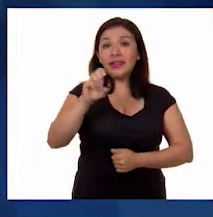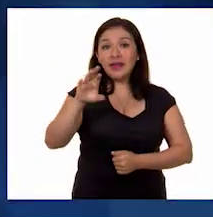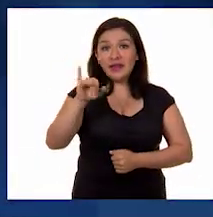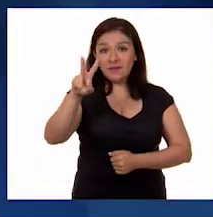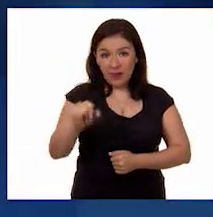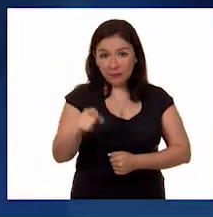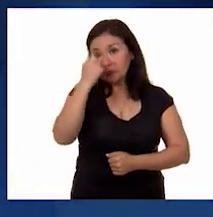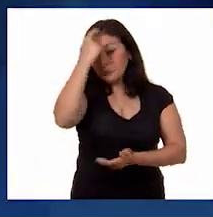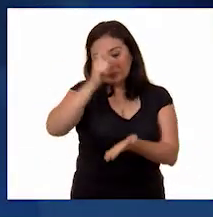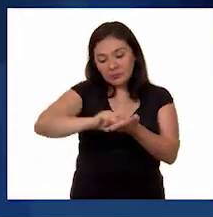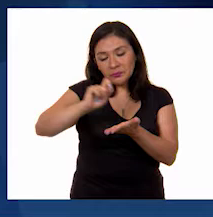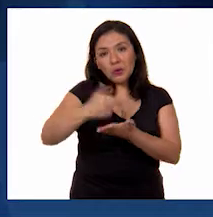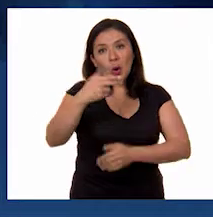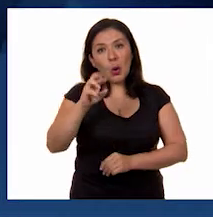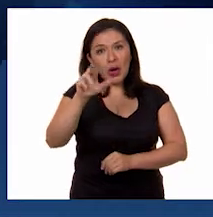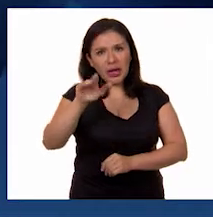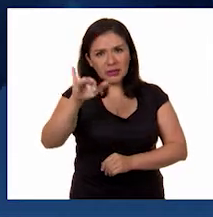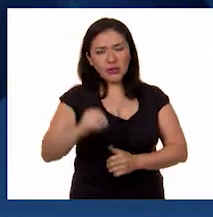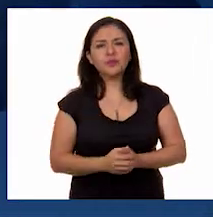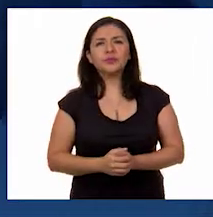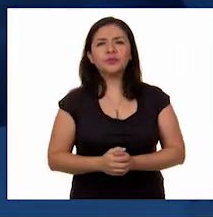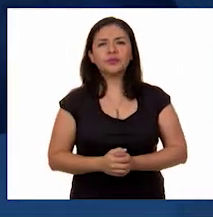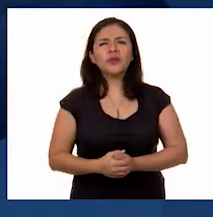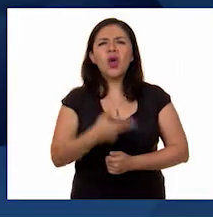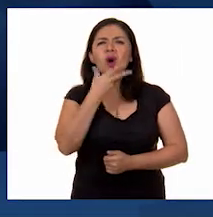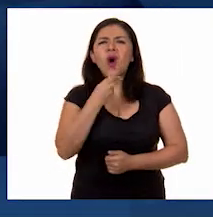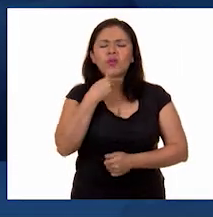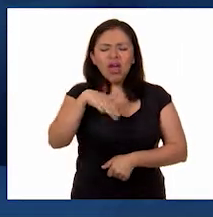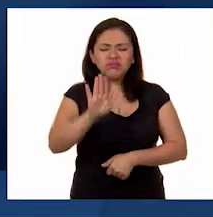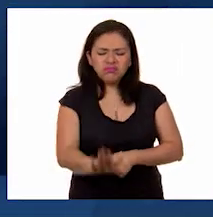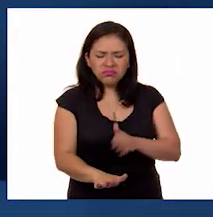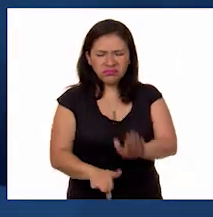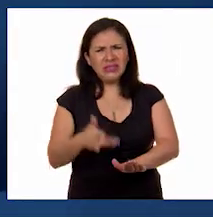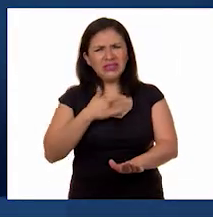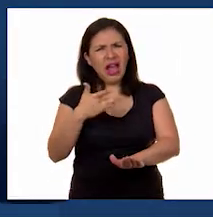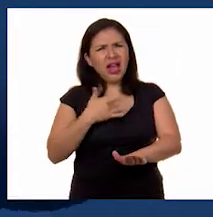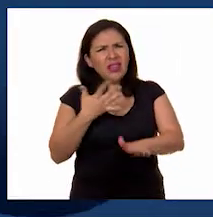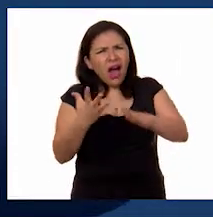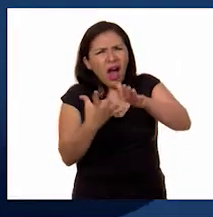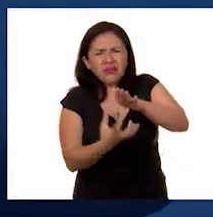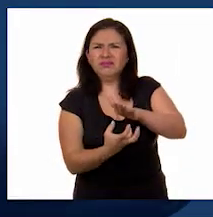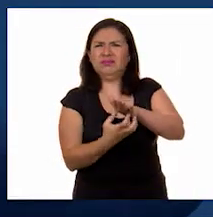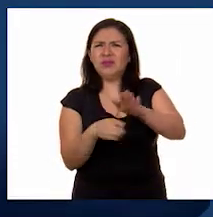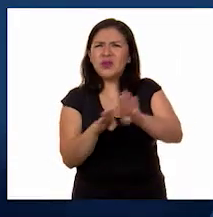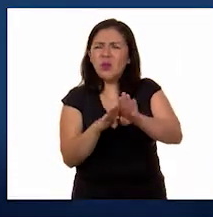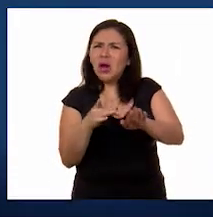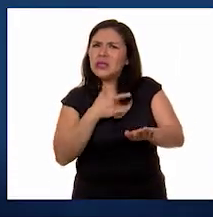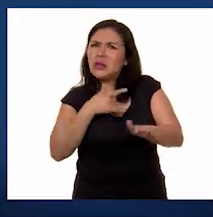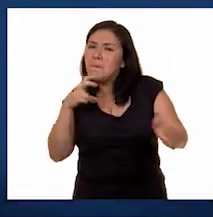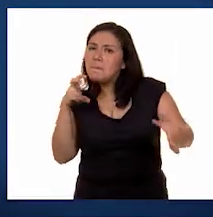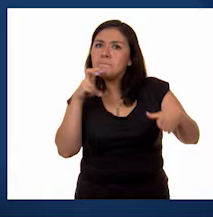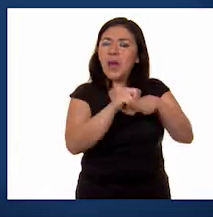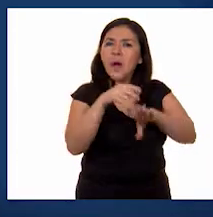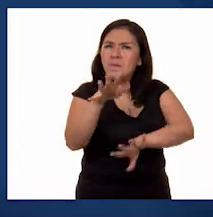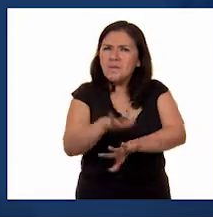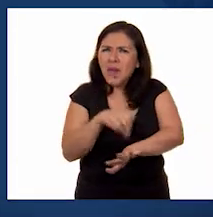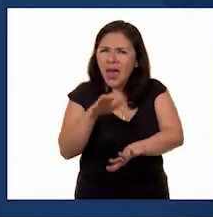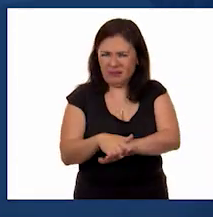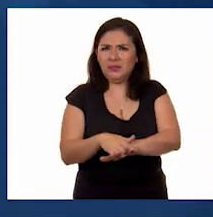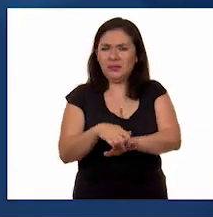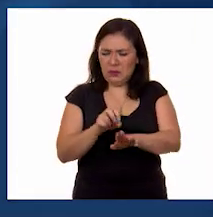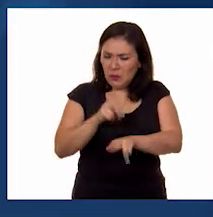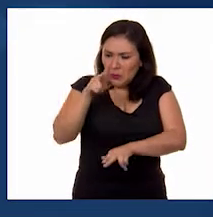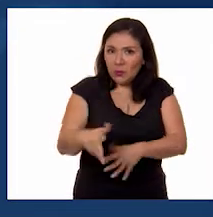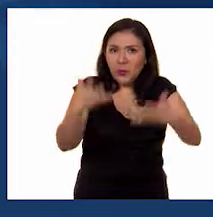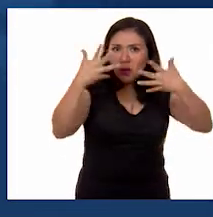Quiroga. El hombre pisó algo blanduzco y enseguida sintió la mordedura en el pie. Saltó adelante y al volverse